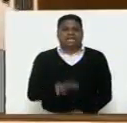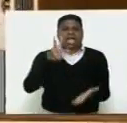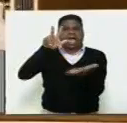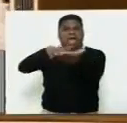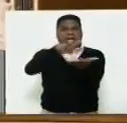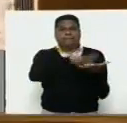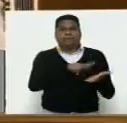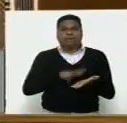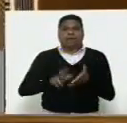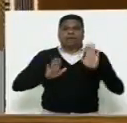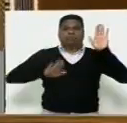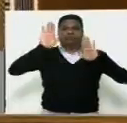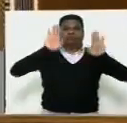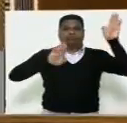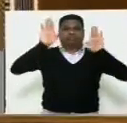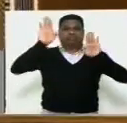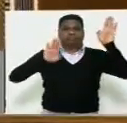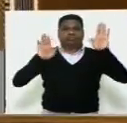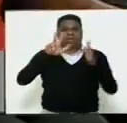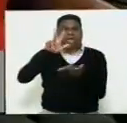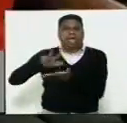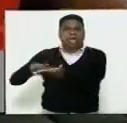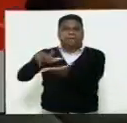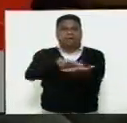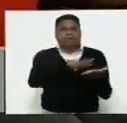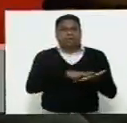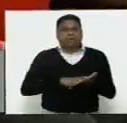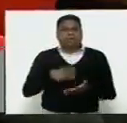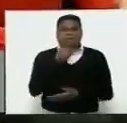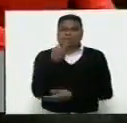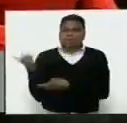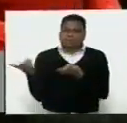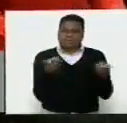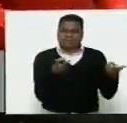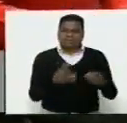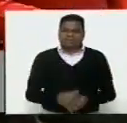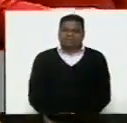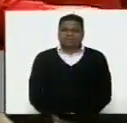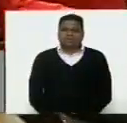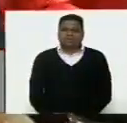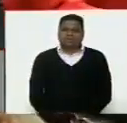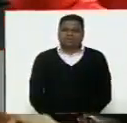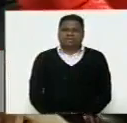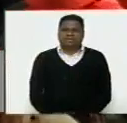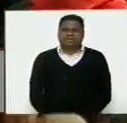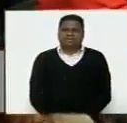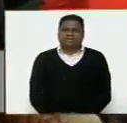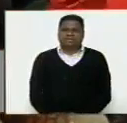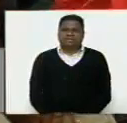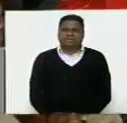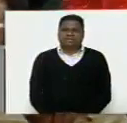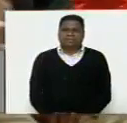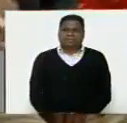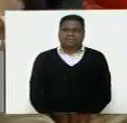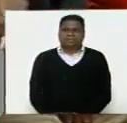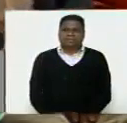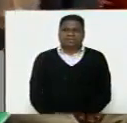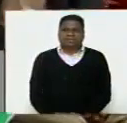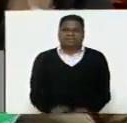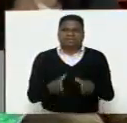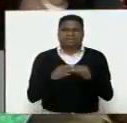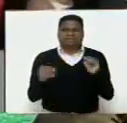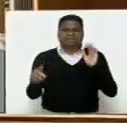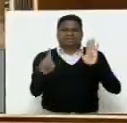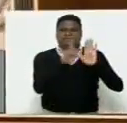Aprobado el orden del día. Yo quiero dar la bienvenida a la viceministra de Protección de los Derechos de la